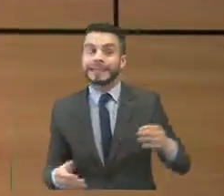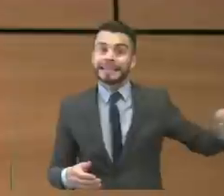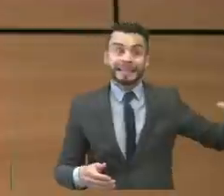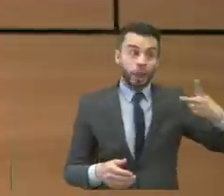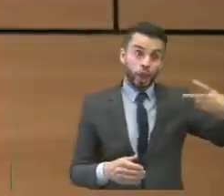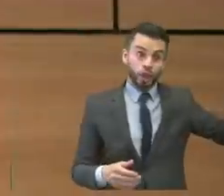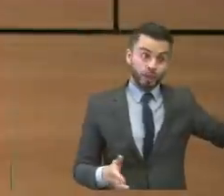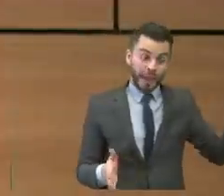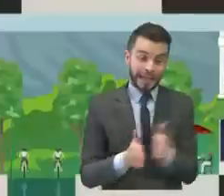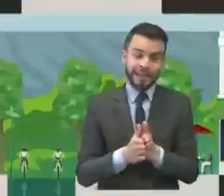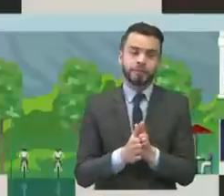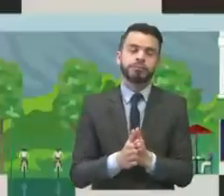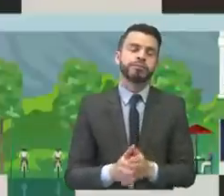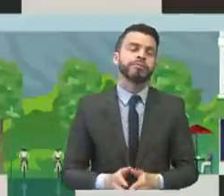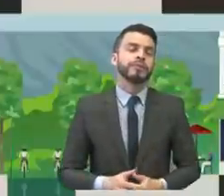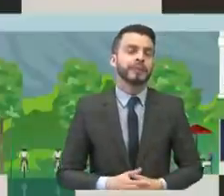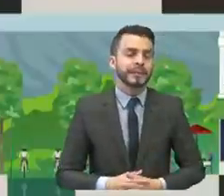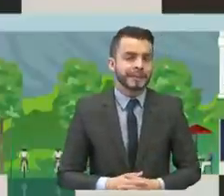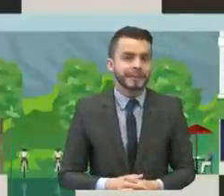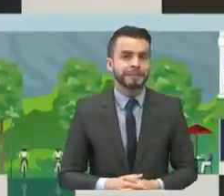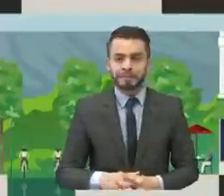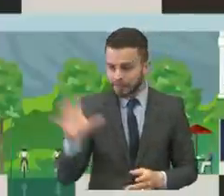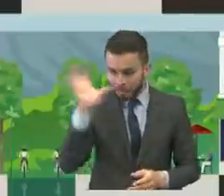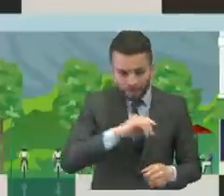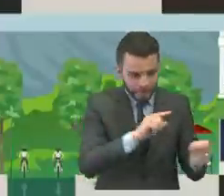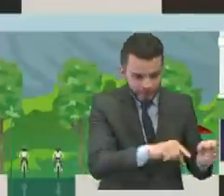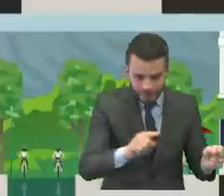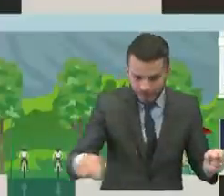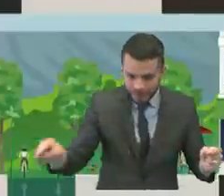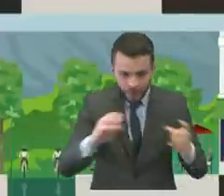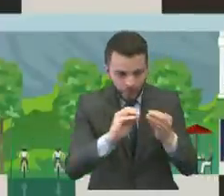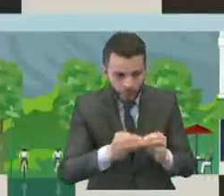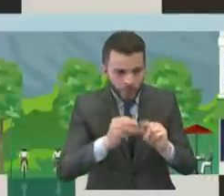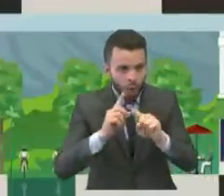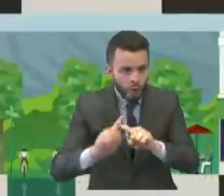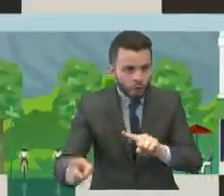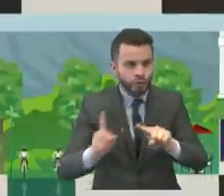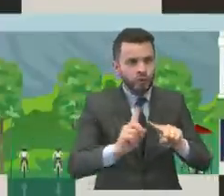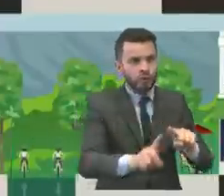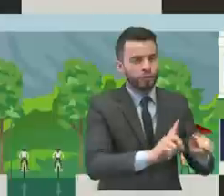Entonces son de verdad bien distintas. ¿Qué pasa si quisiéramos